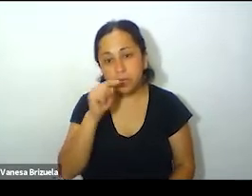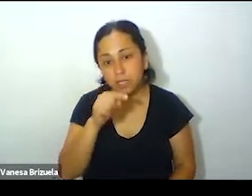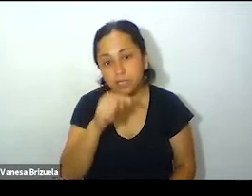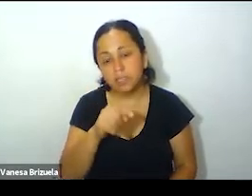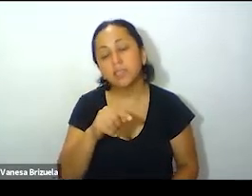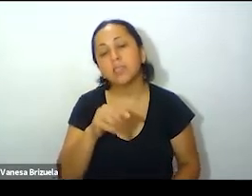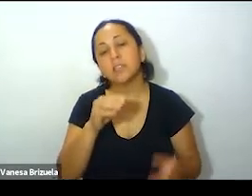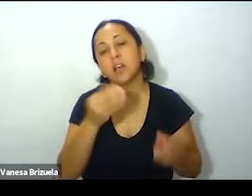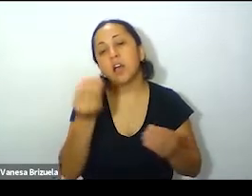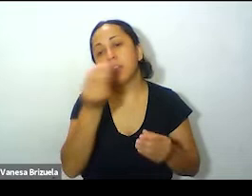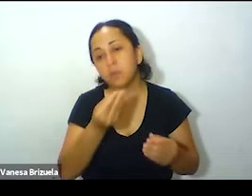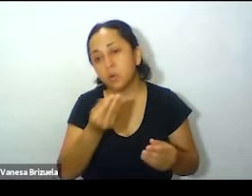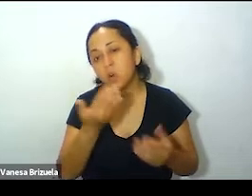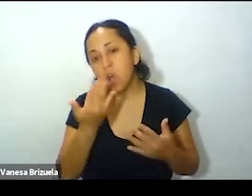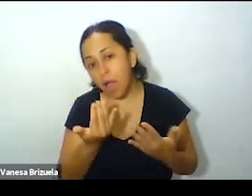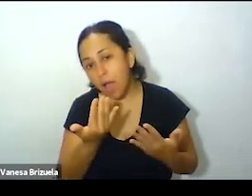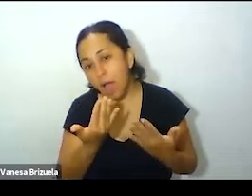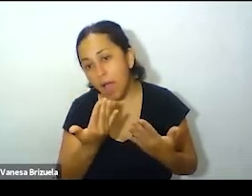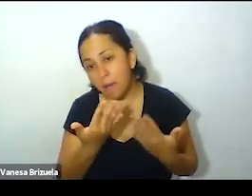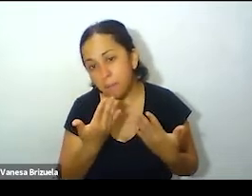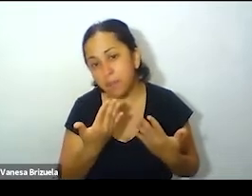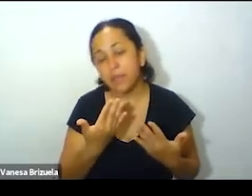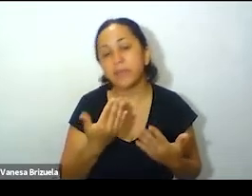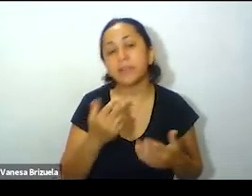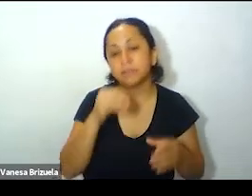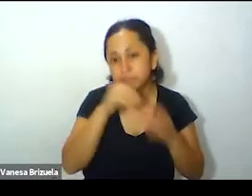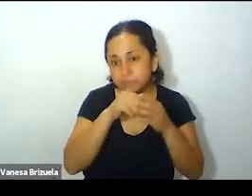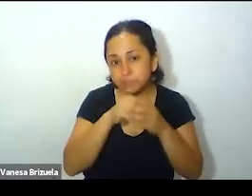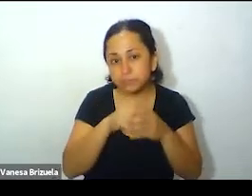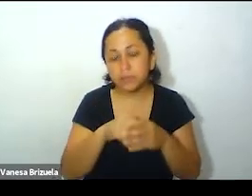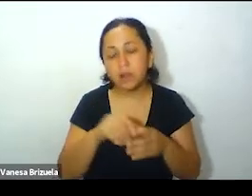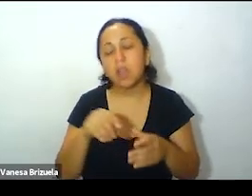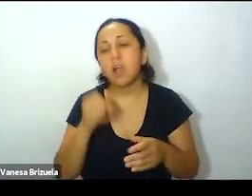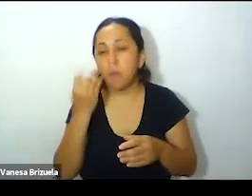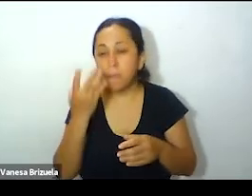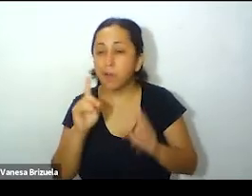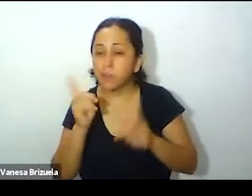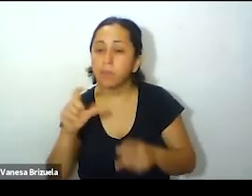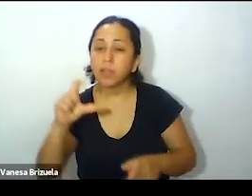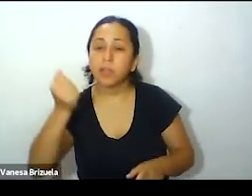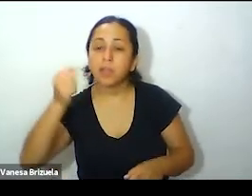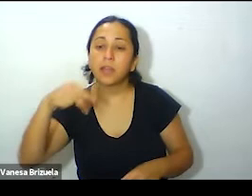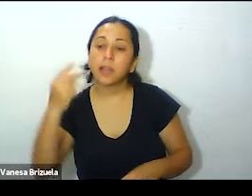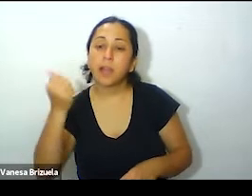plantillas que por ahí pueden alternar entre uno y otro, o para algunas cosas Spark y para otras cosas Canva.